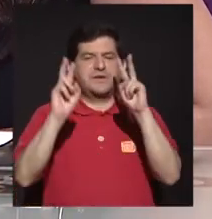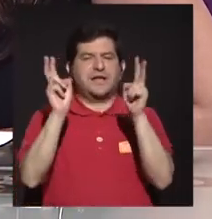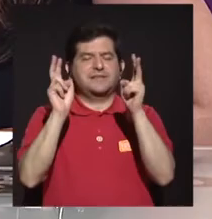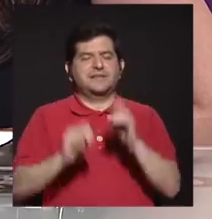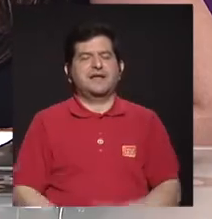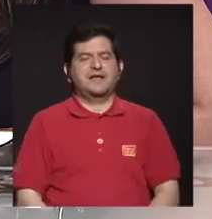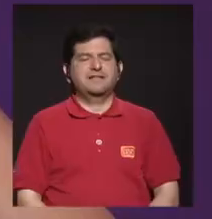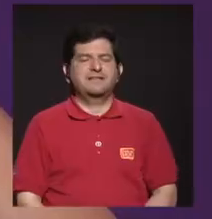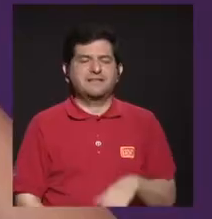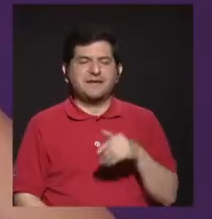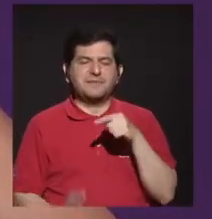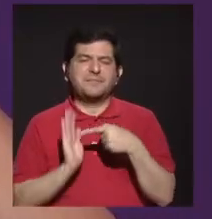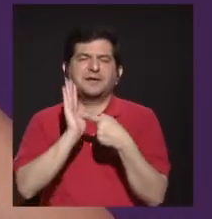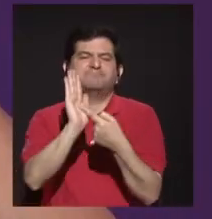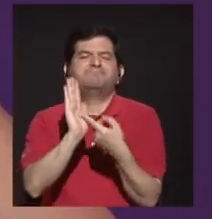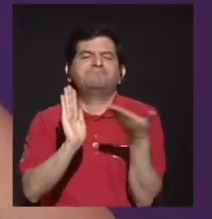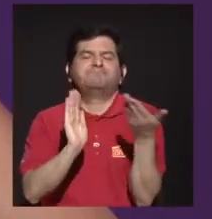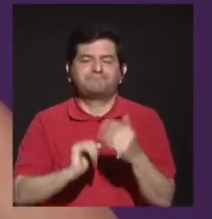Uf.